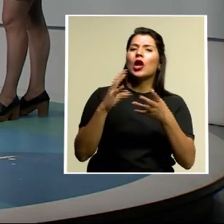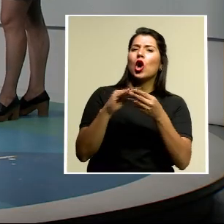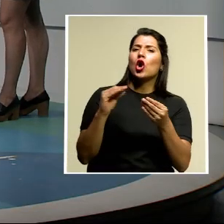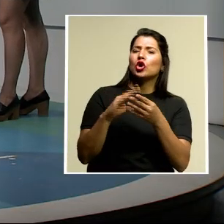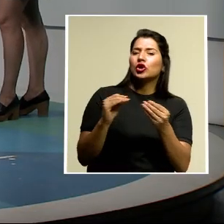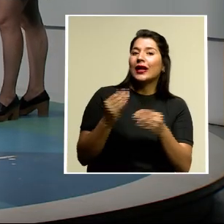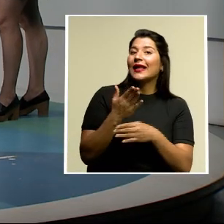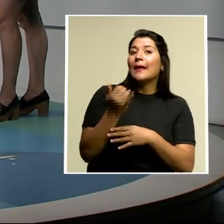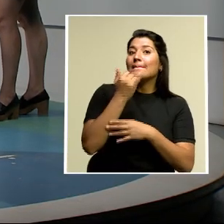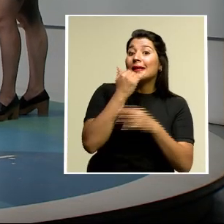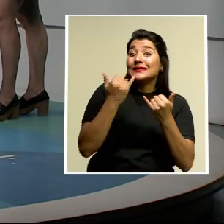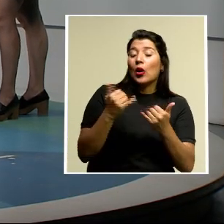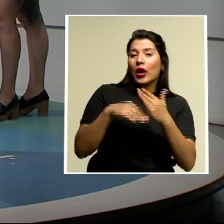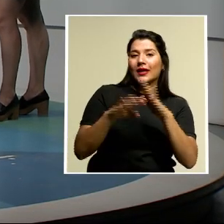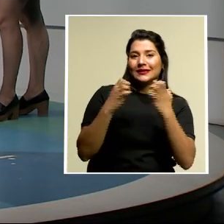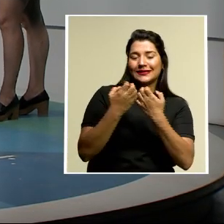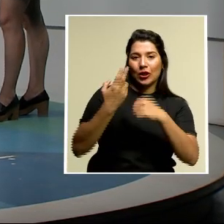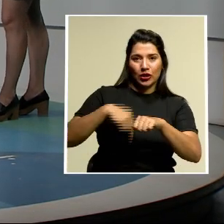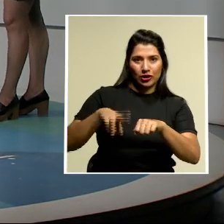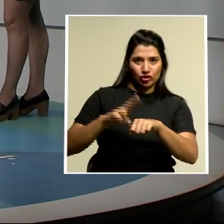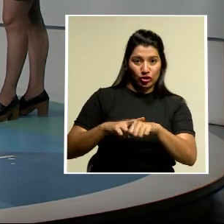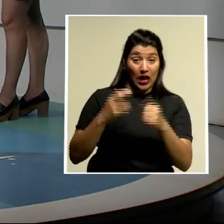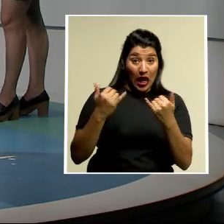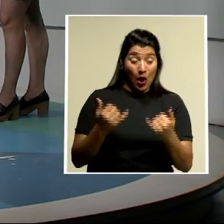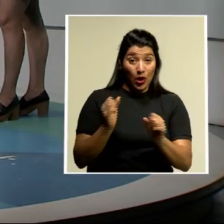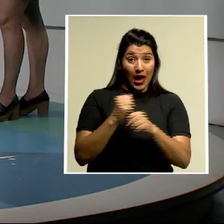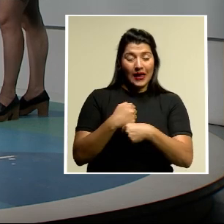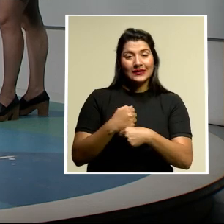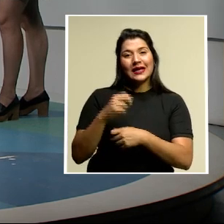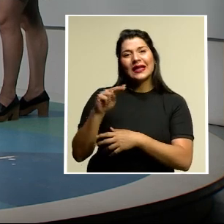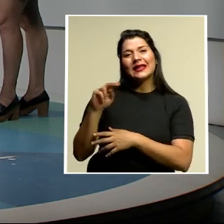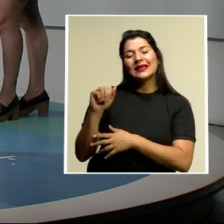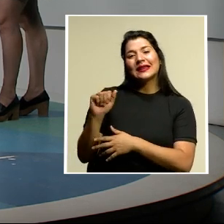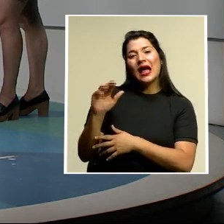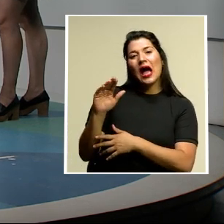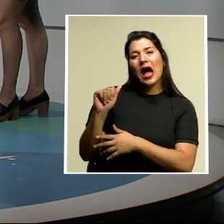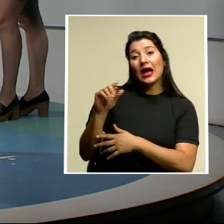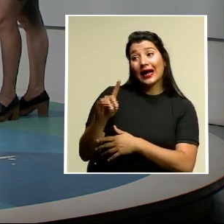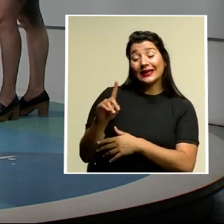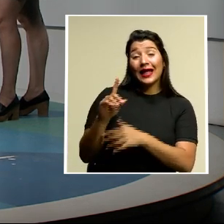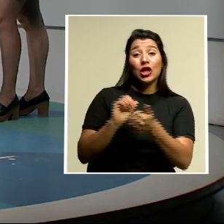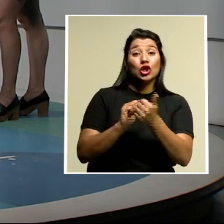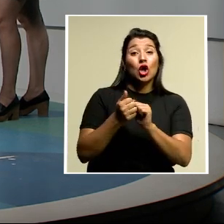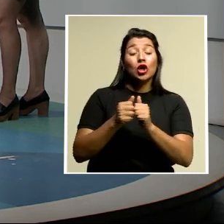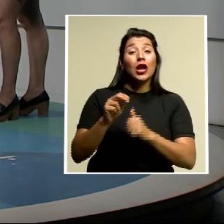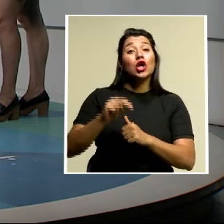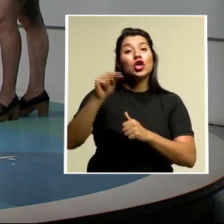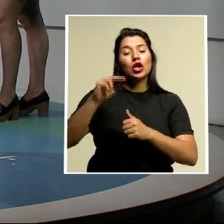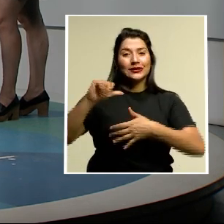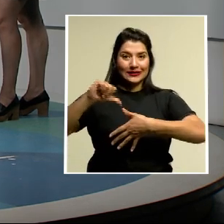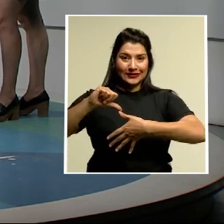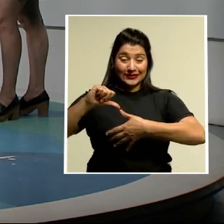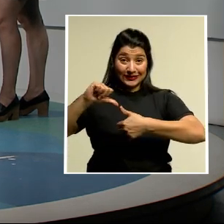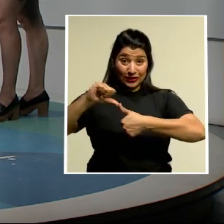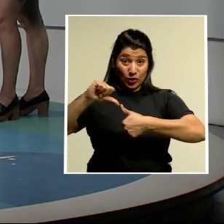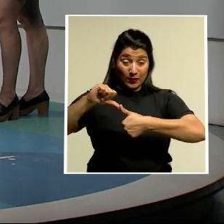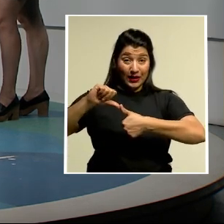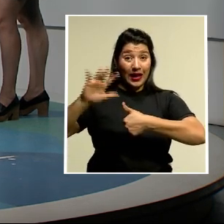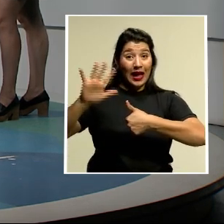promete. Los asistentes deberán presentar una prueba de antígenos o PCR con resultado negativo para